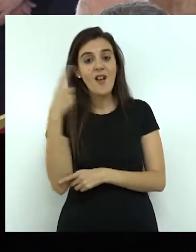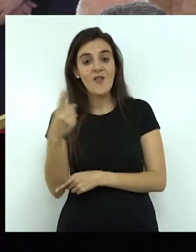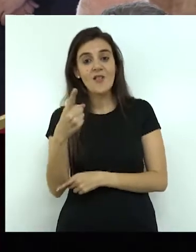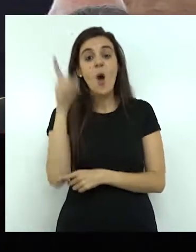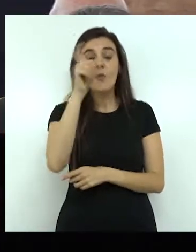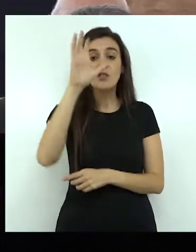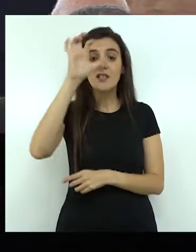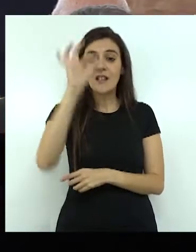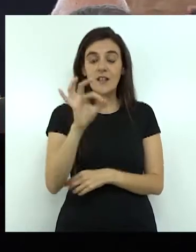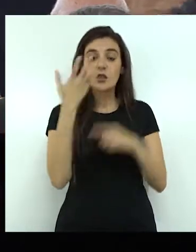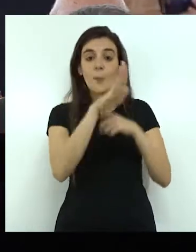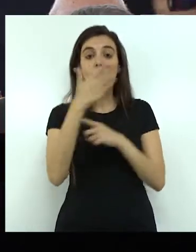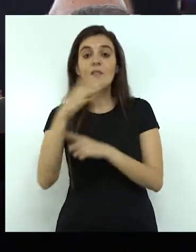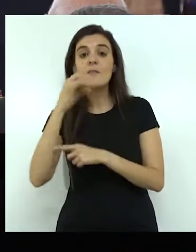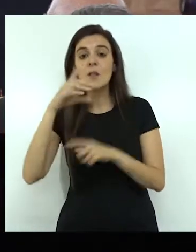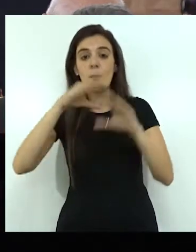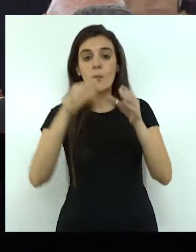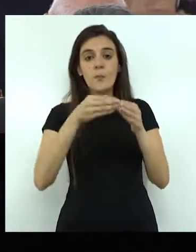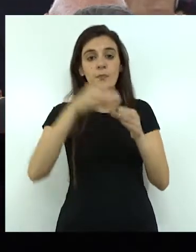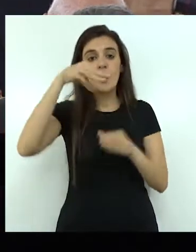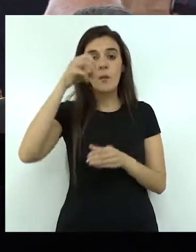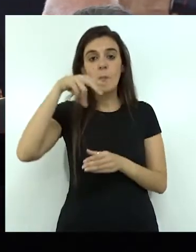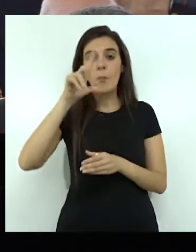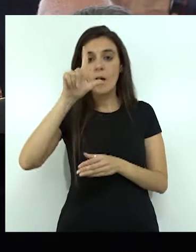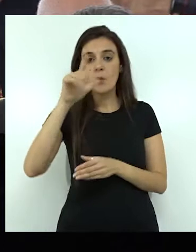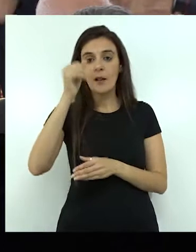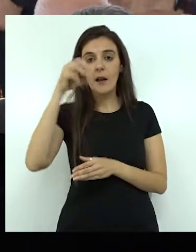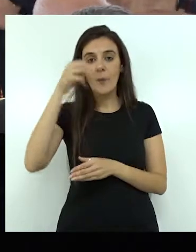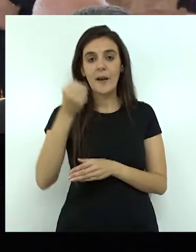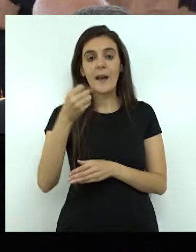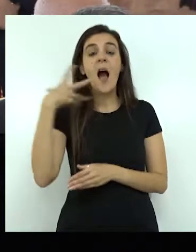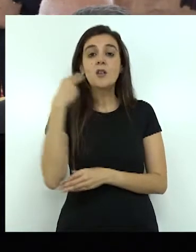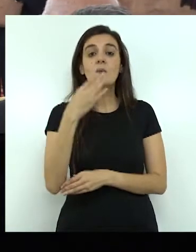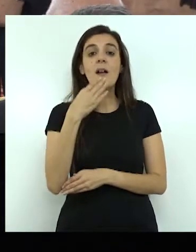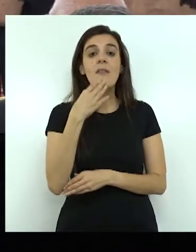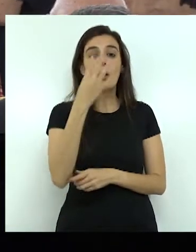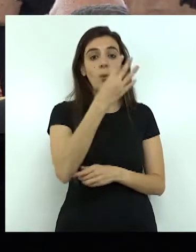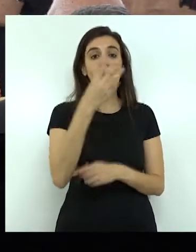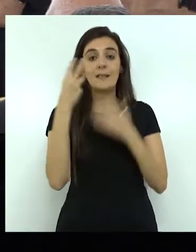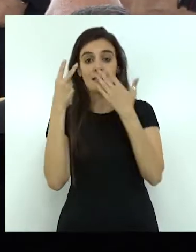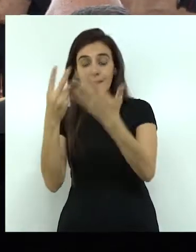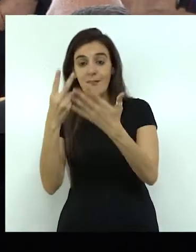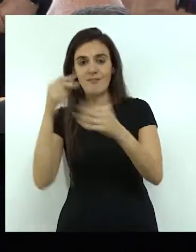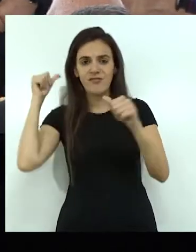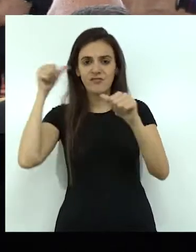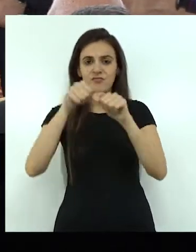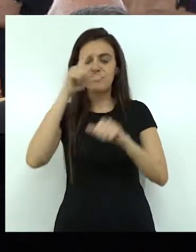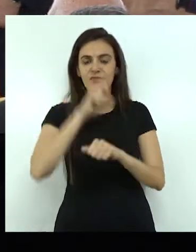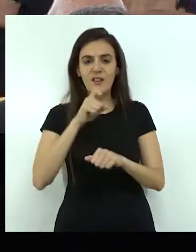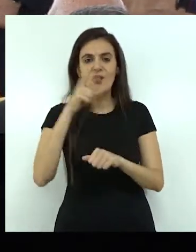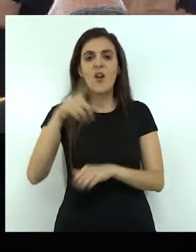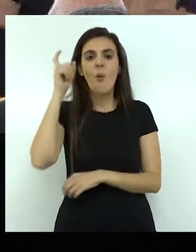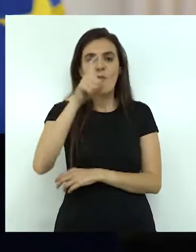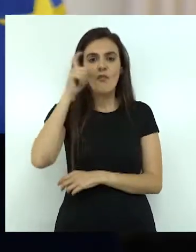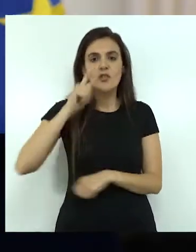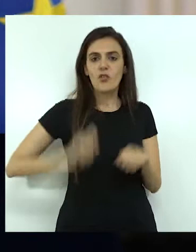secundaria representados por manuel cámara que se jubila con 47 años de servicio y que solicitó poner en valor la profesión